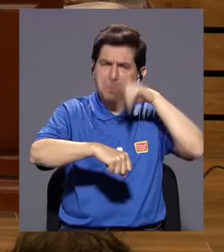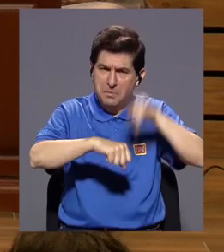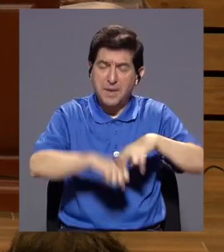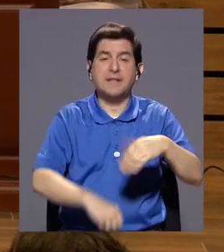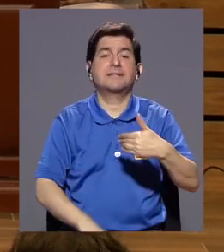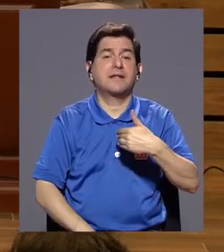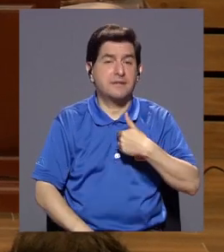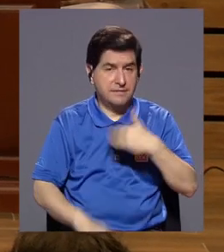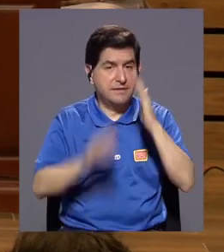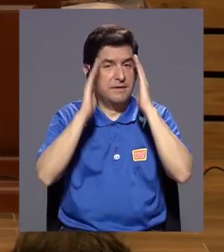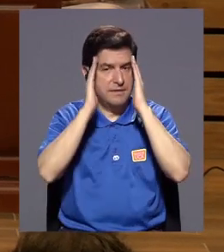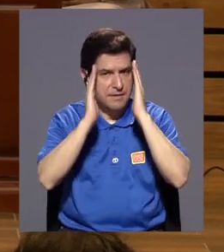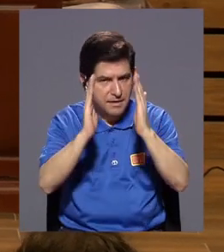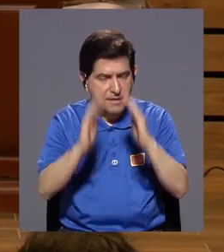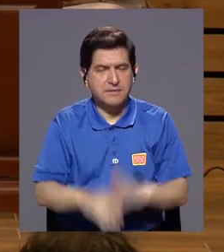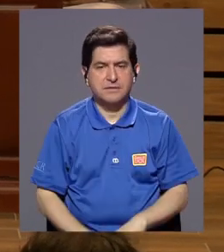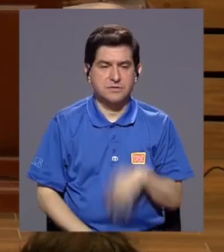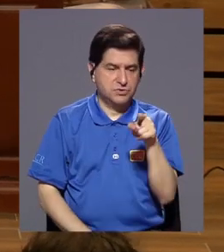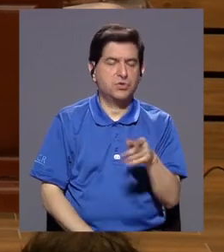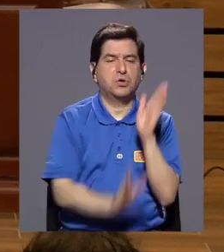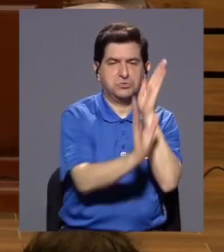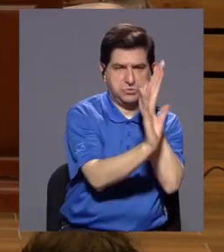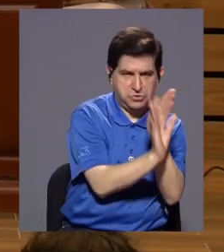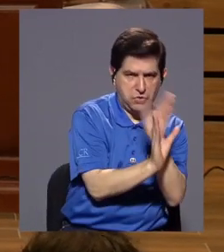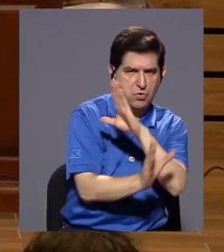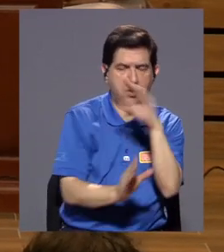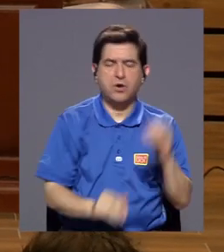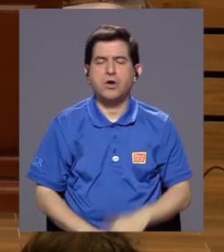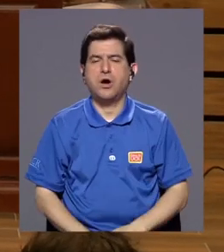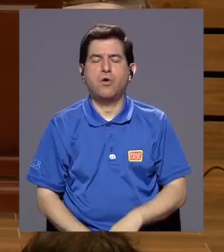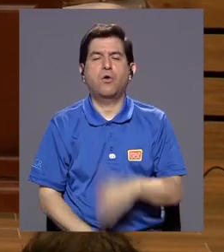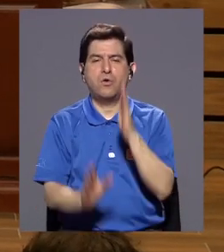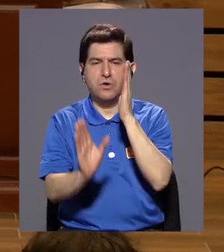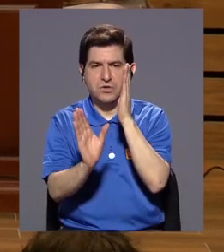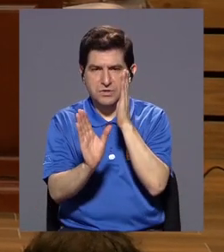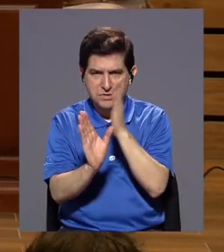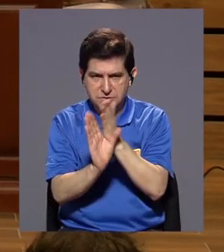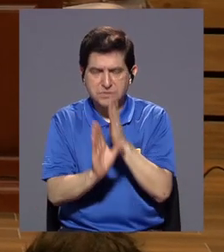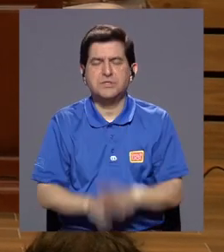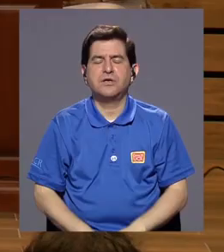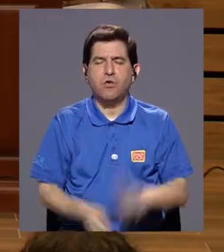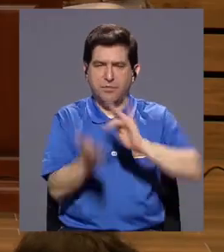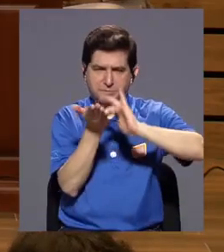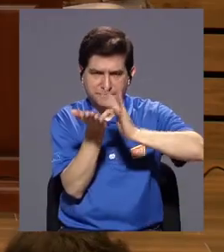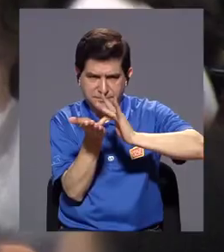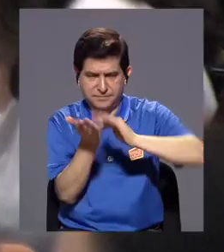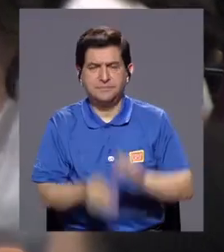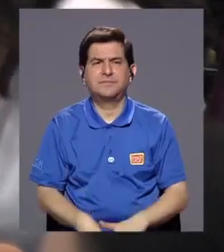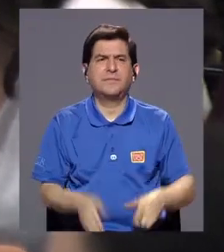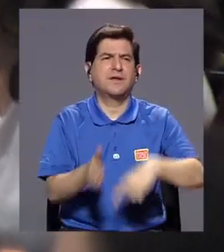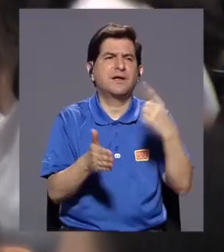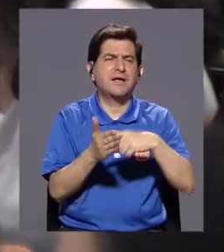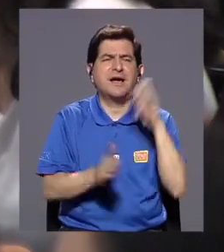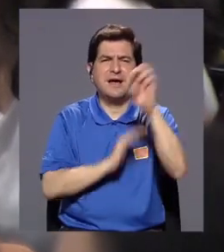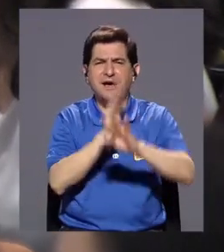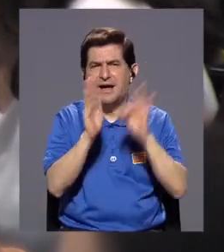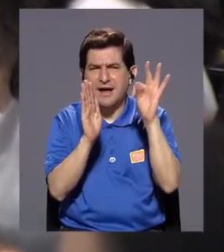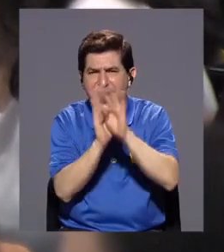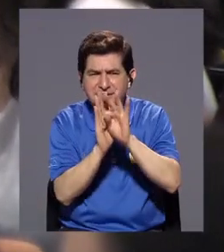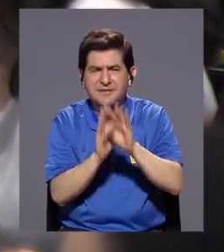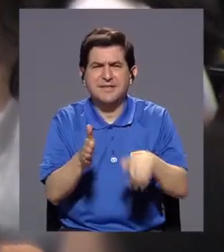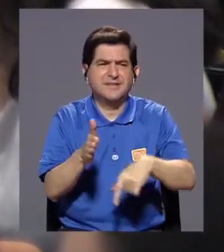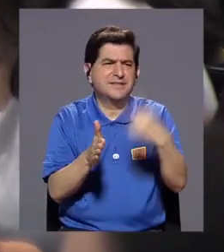completamente normal si reciben la atención, sea esta psicológica o atención psicofarmacológica. Que a veces ese estigma se